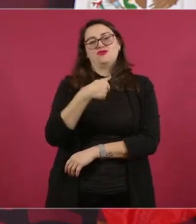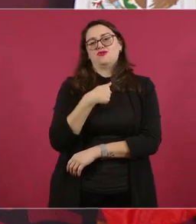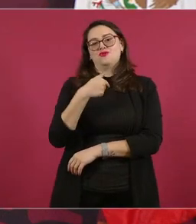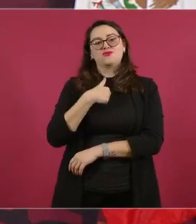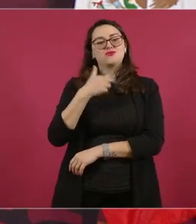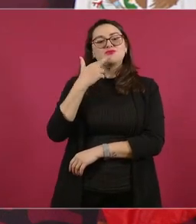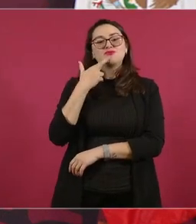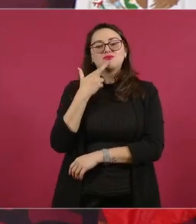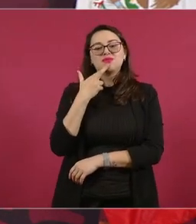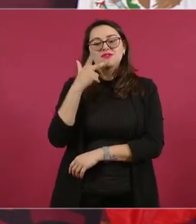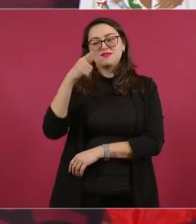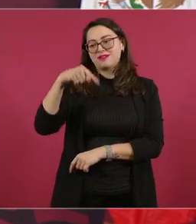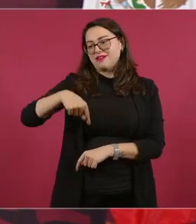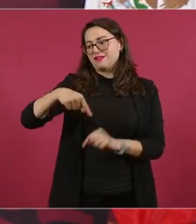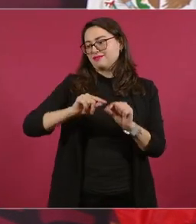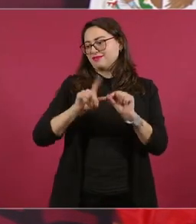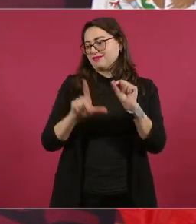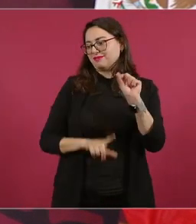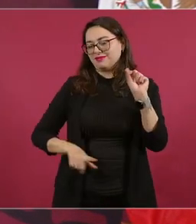Voy a terminar